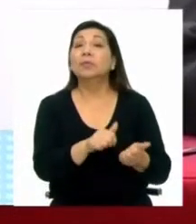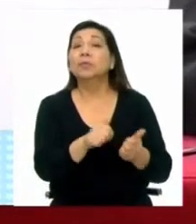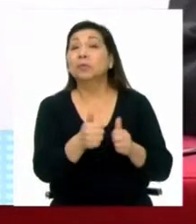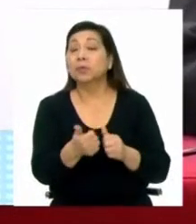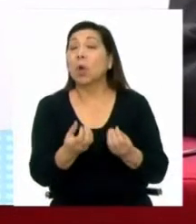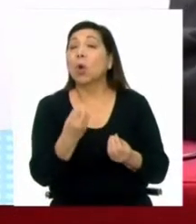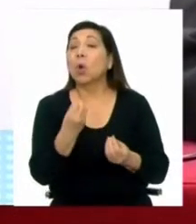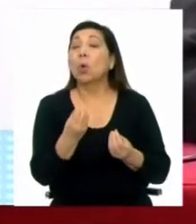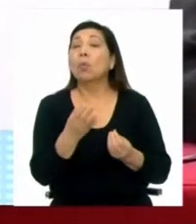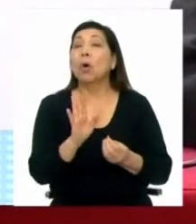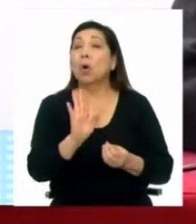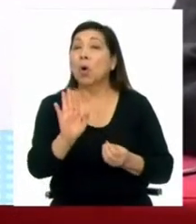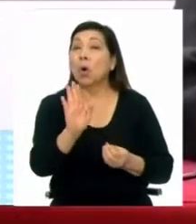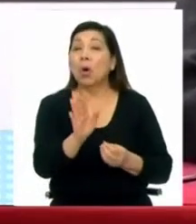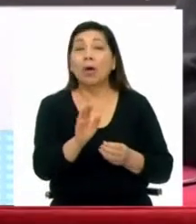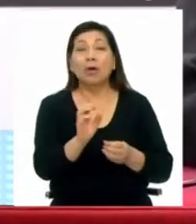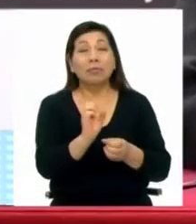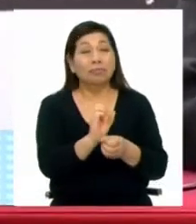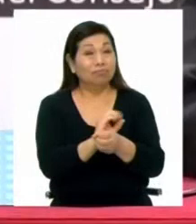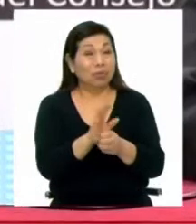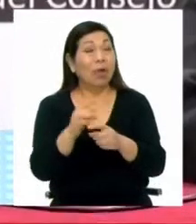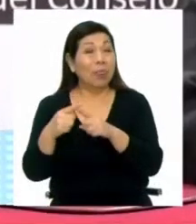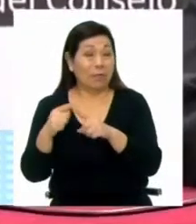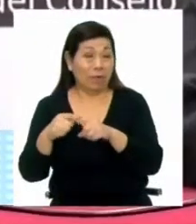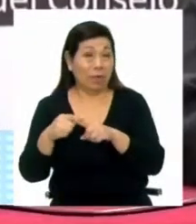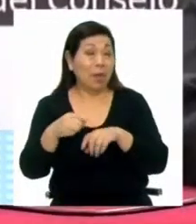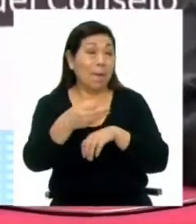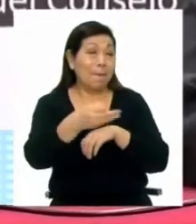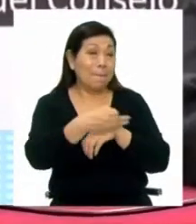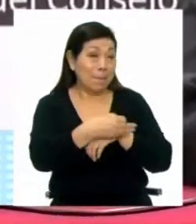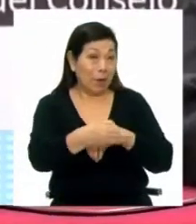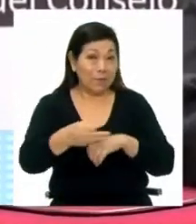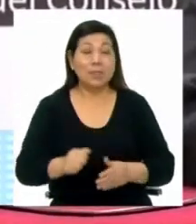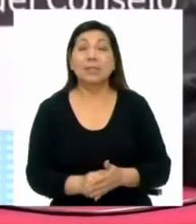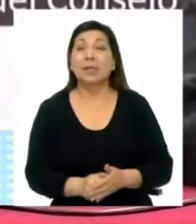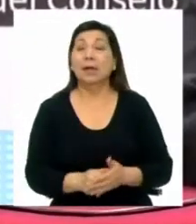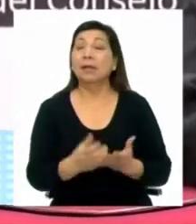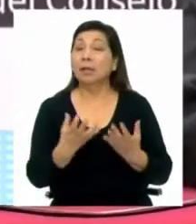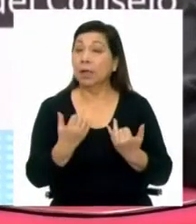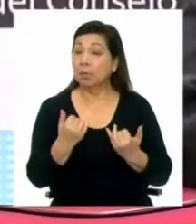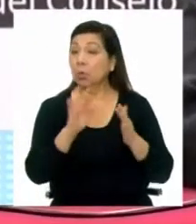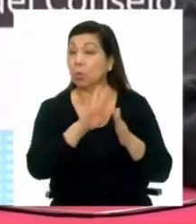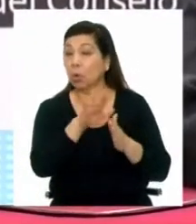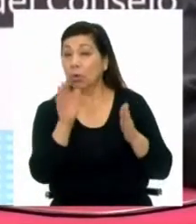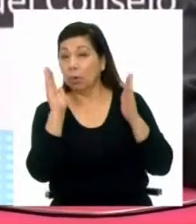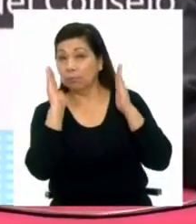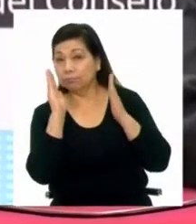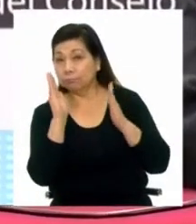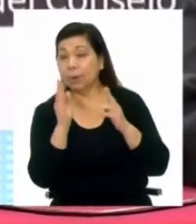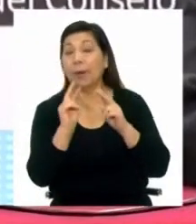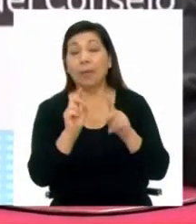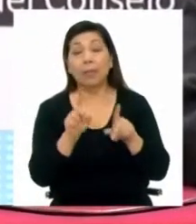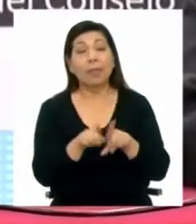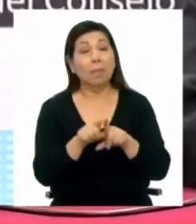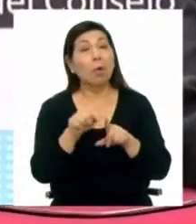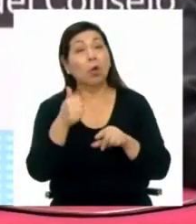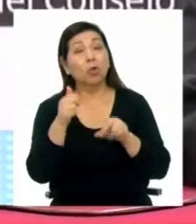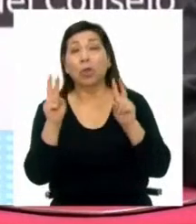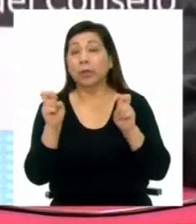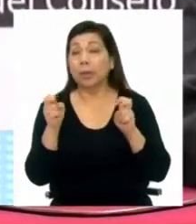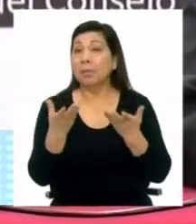cómo está comportándose la pandemia en diversos lugares del país, que debemos estar atentos. También hemos